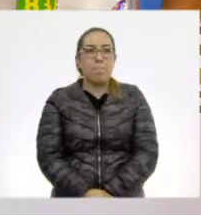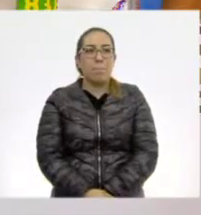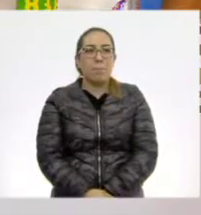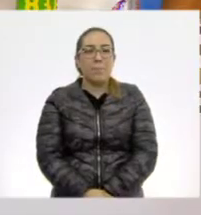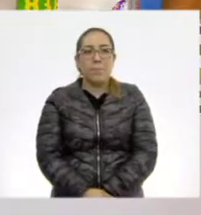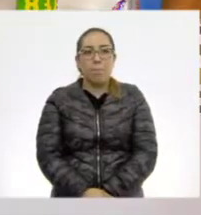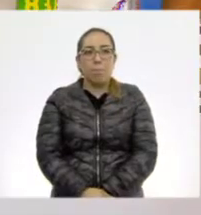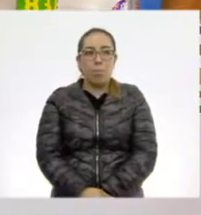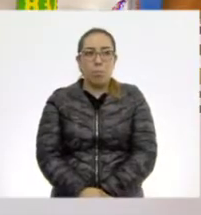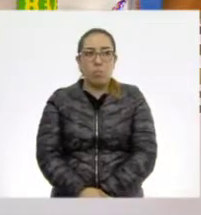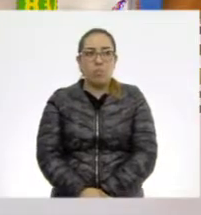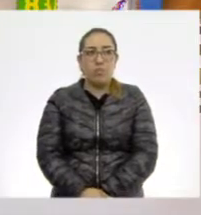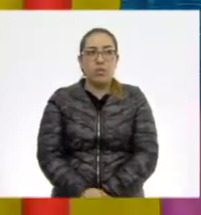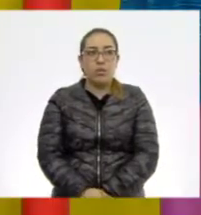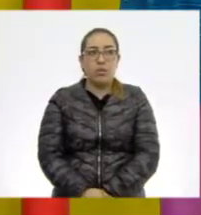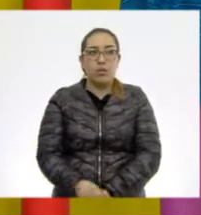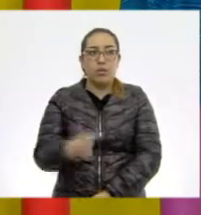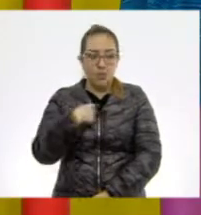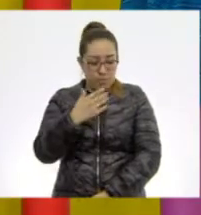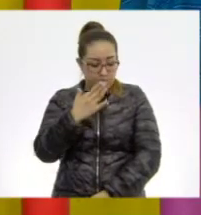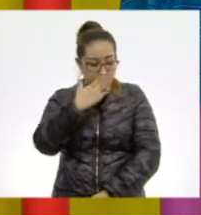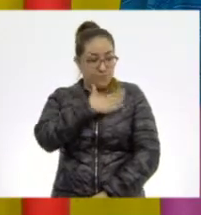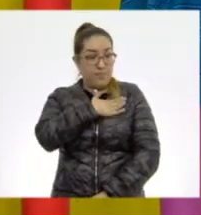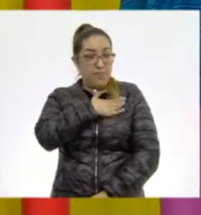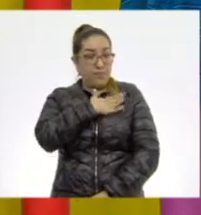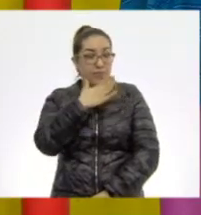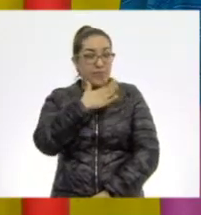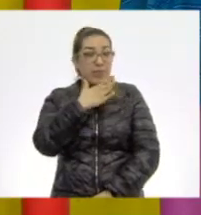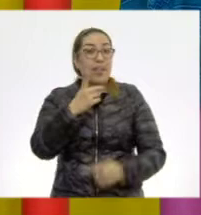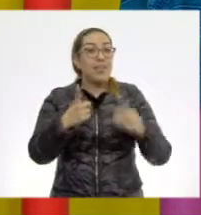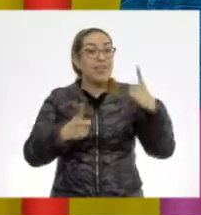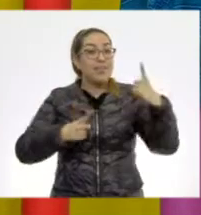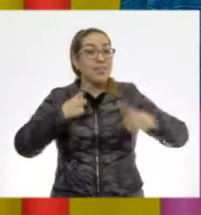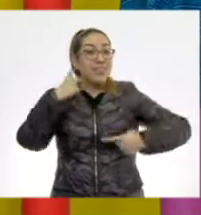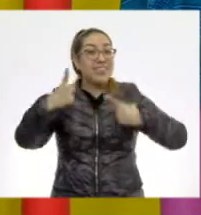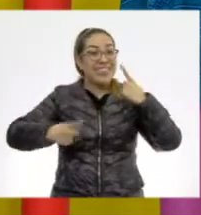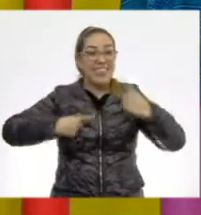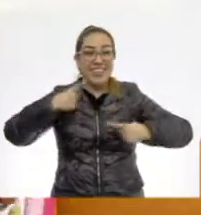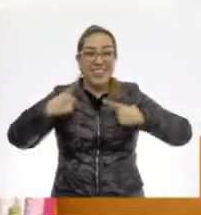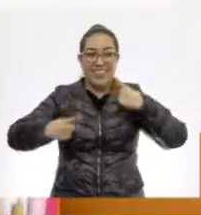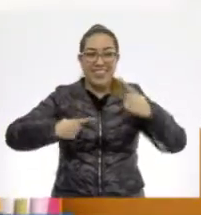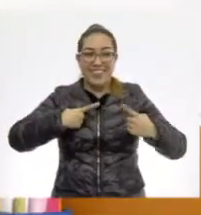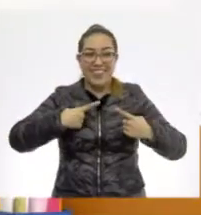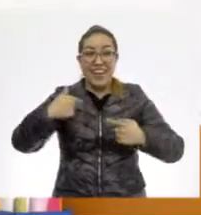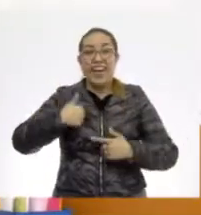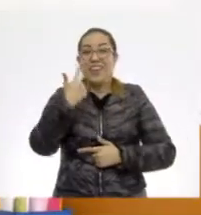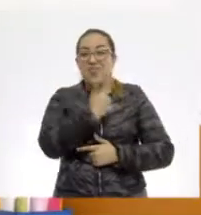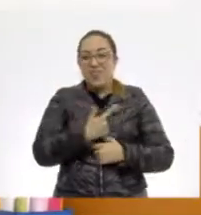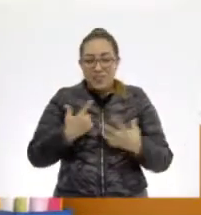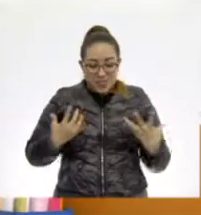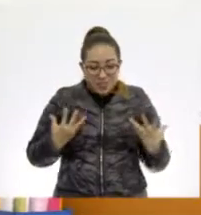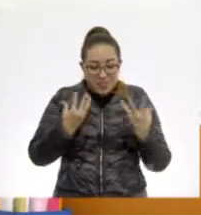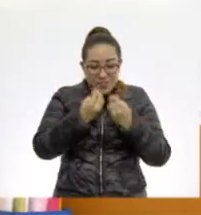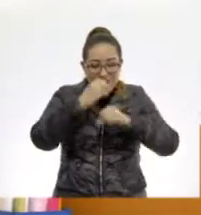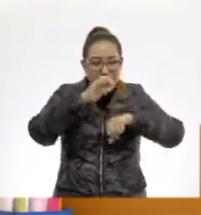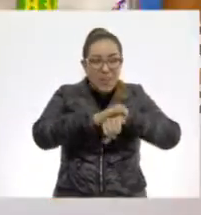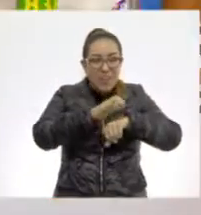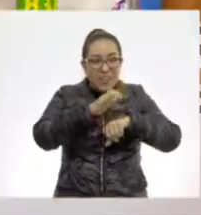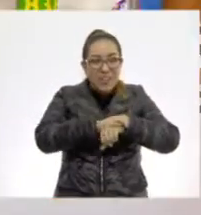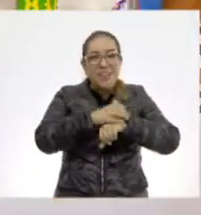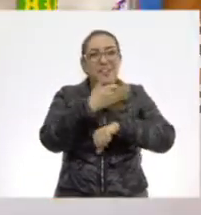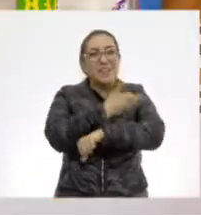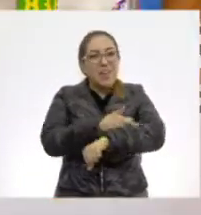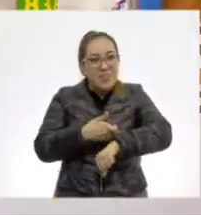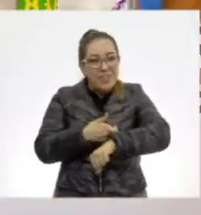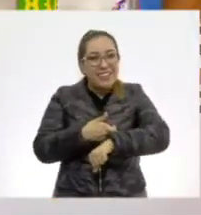¿Cuál te toca, Pepe? Yo voy a poner ahora divertido. Ah, excelente, divertido. Me gusta mucho estar con mis amigos y mi familia y pasarla